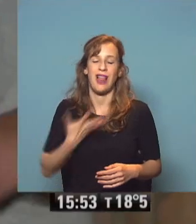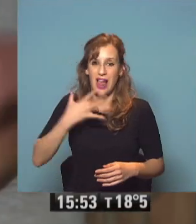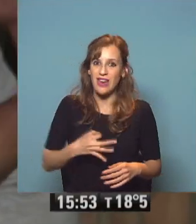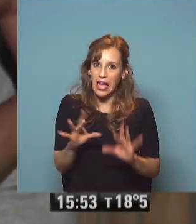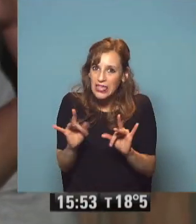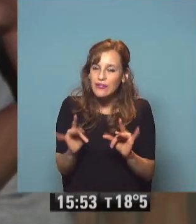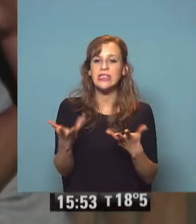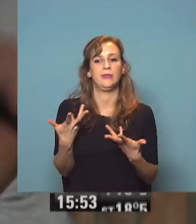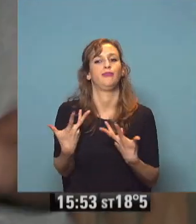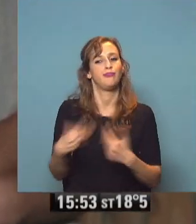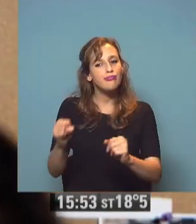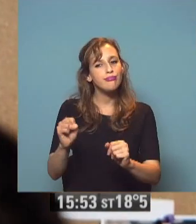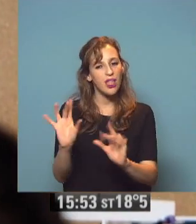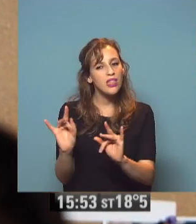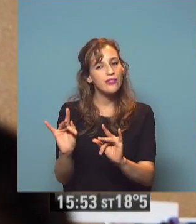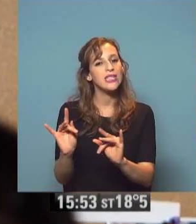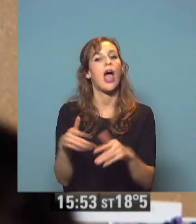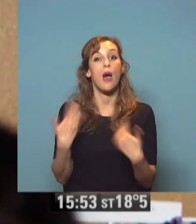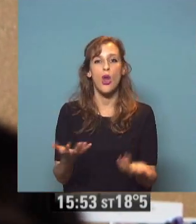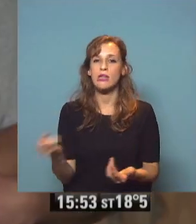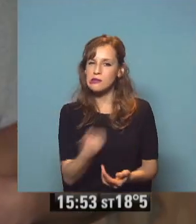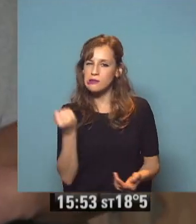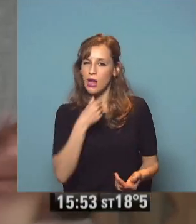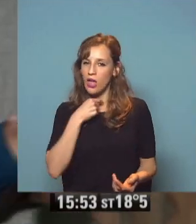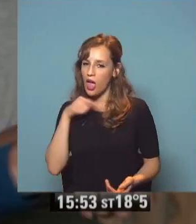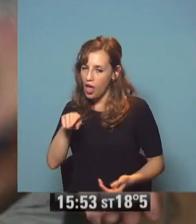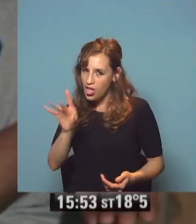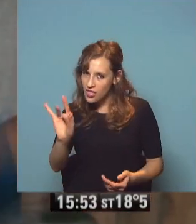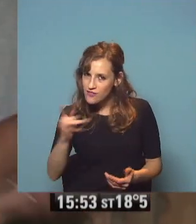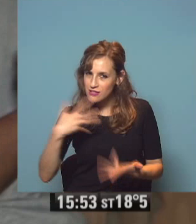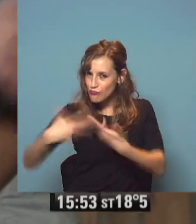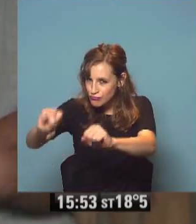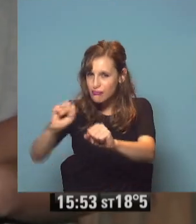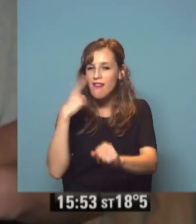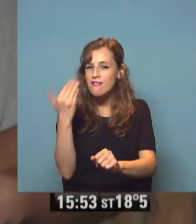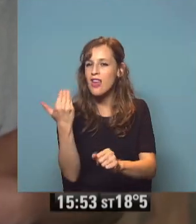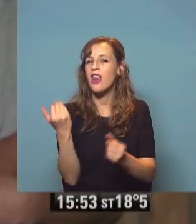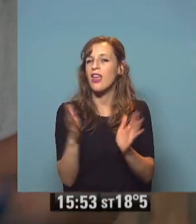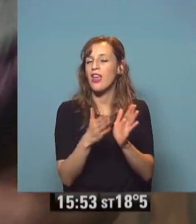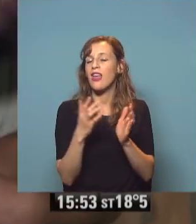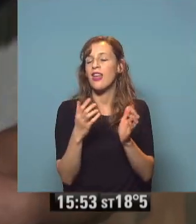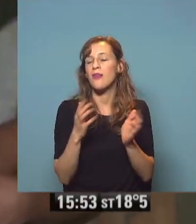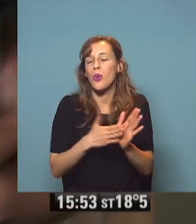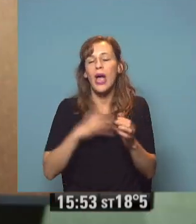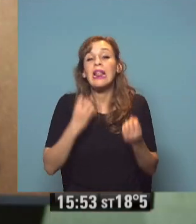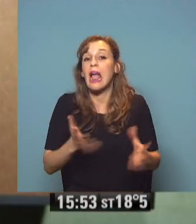¿eh? Ya sé lo que querés. Podríamos ir a buscarlo, ¿no? Sí. ¿Vamos? Bueno, vamos. ¿Vamos?